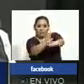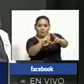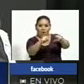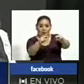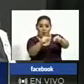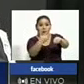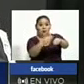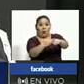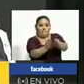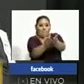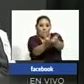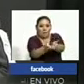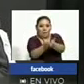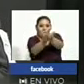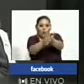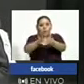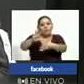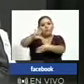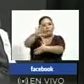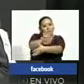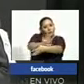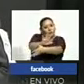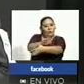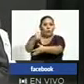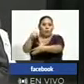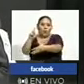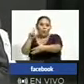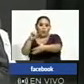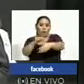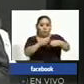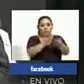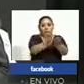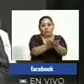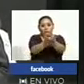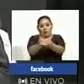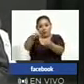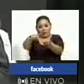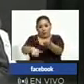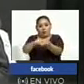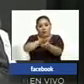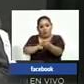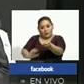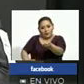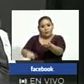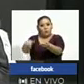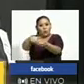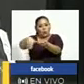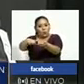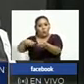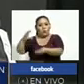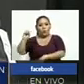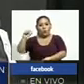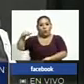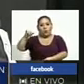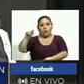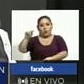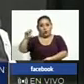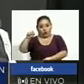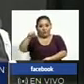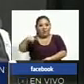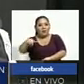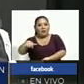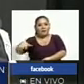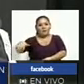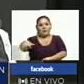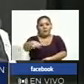han viajado por el Golfo y han entrado al puerto de los Coquitos en territorio salvadoreño